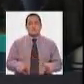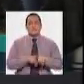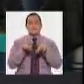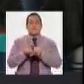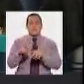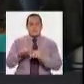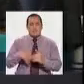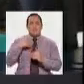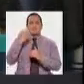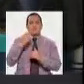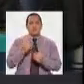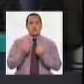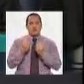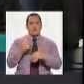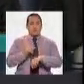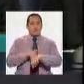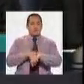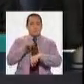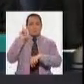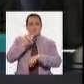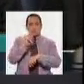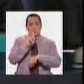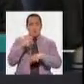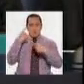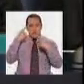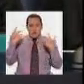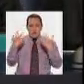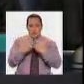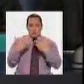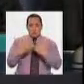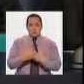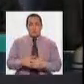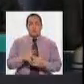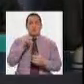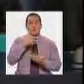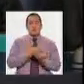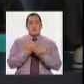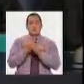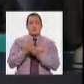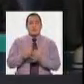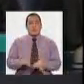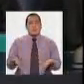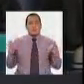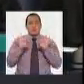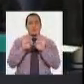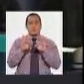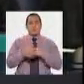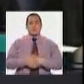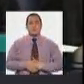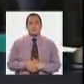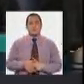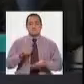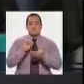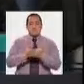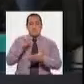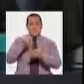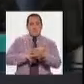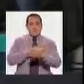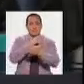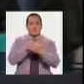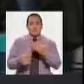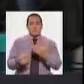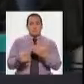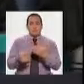Inclusive, como los tiempos no concordaban, una de las pruebas fundamentales que desbarató la